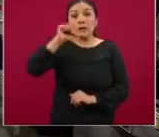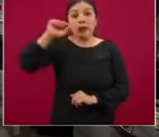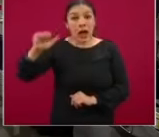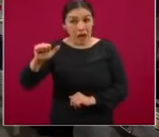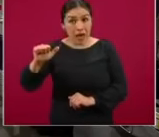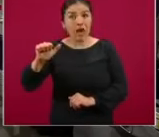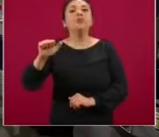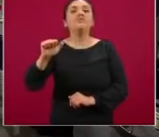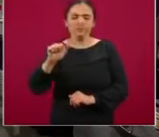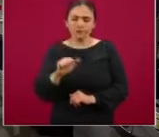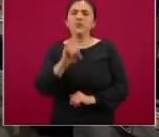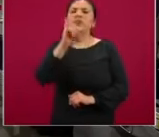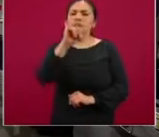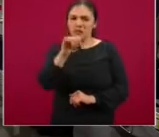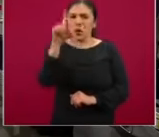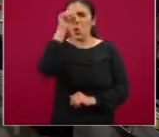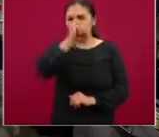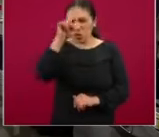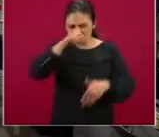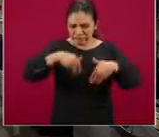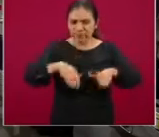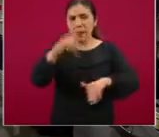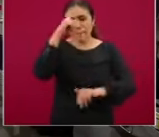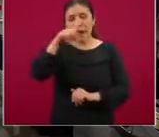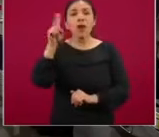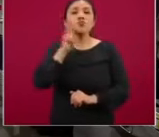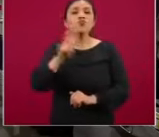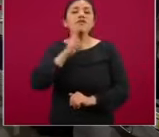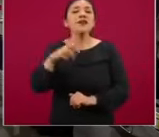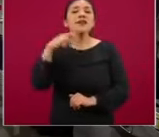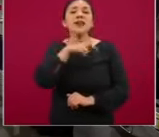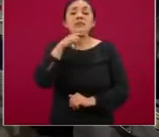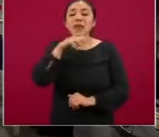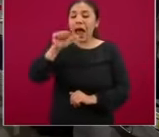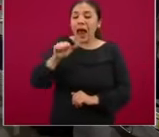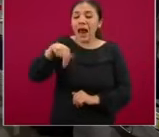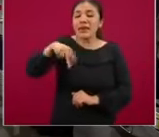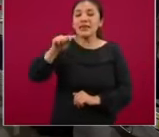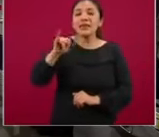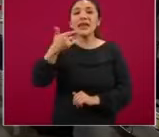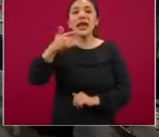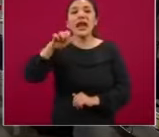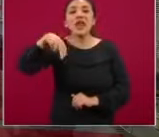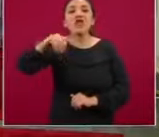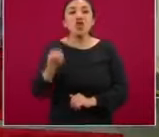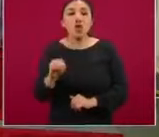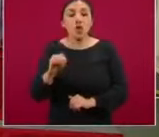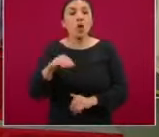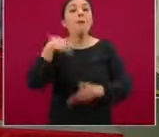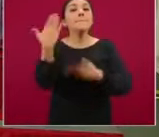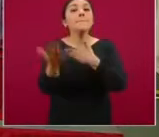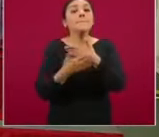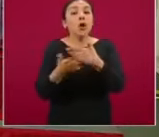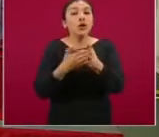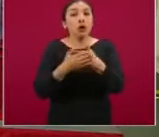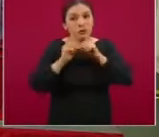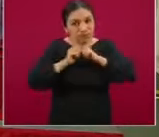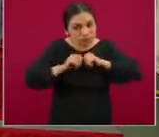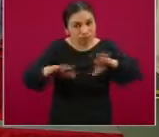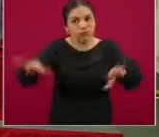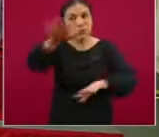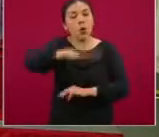Salud sí recomienda las pruebas rápidas de antígenos, que serán próximamente